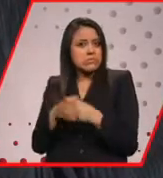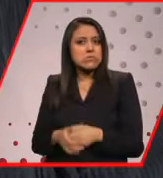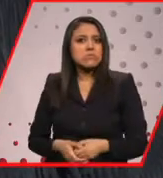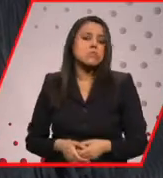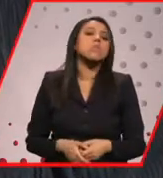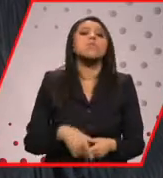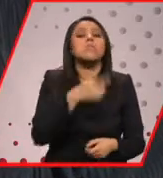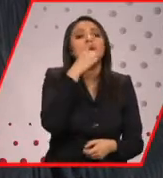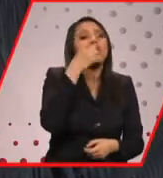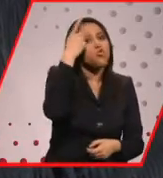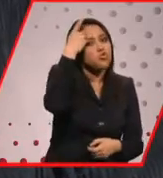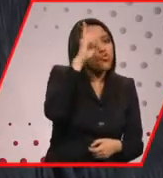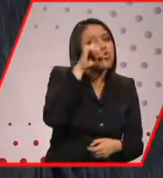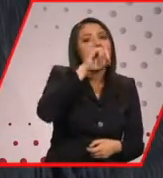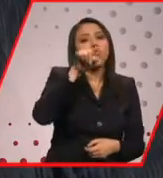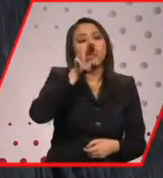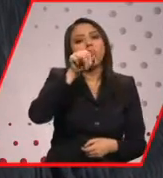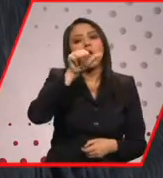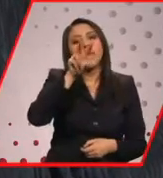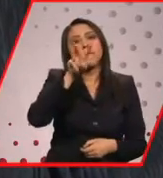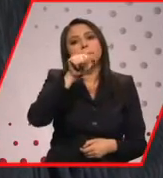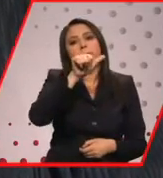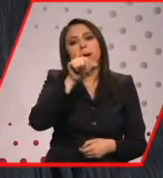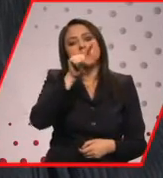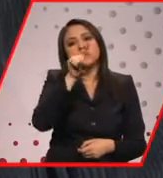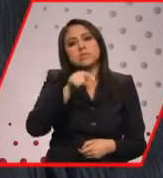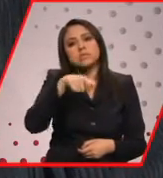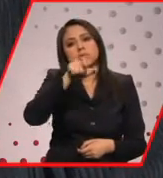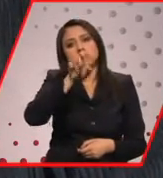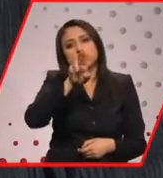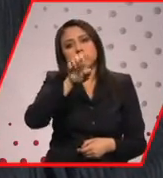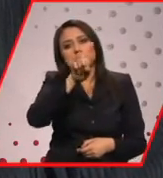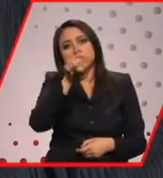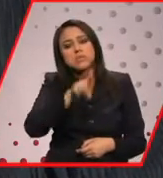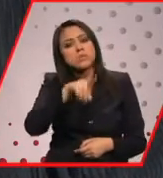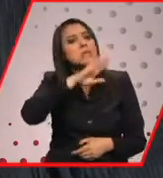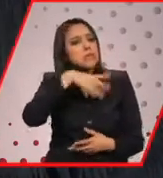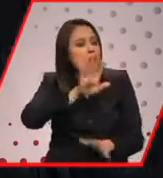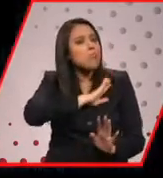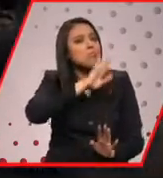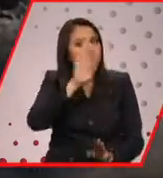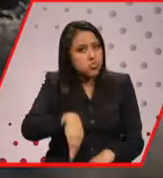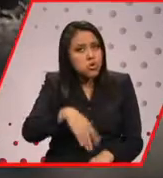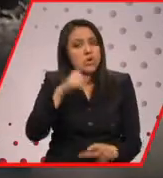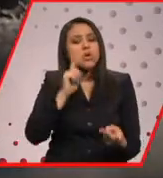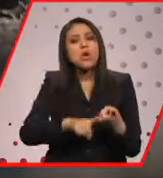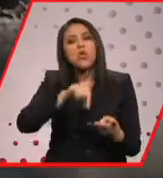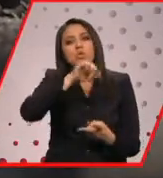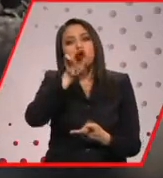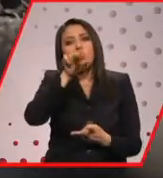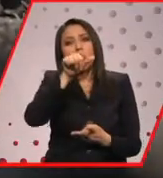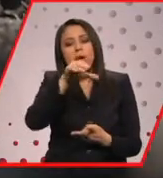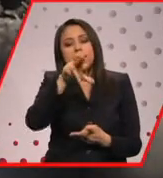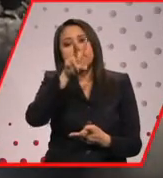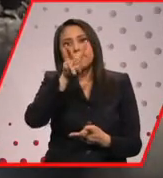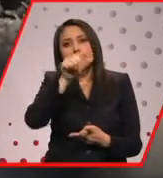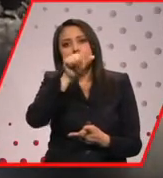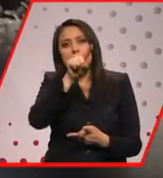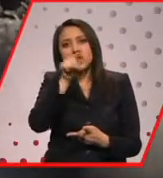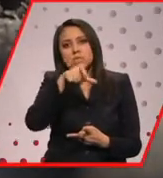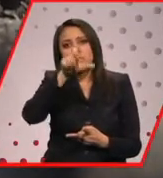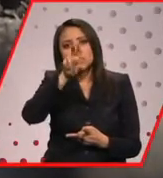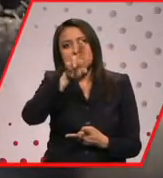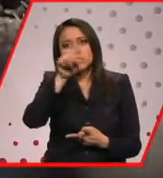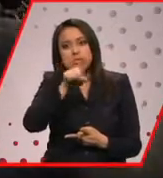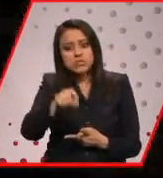dueño, que era el señor Juan Vázquez Ramírez, pero ya falleció y ahora quedó su hijo Juan Vázquez. No cuentan con documentos